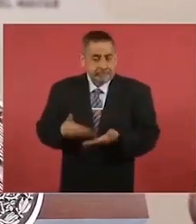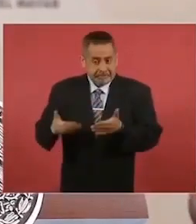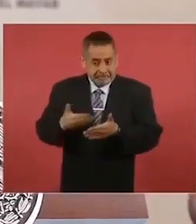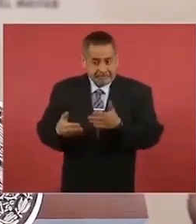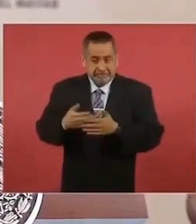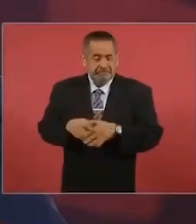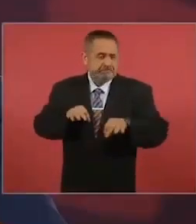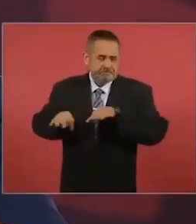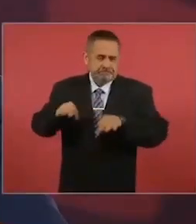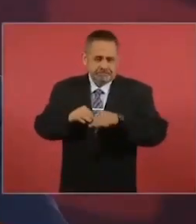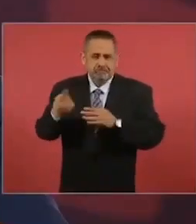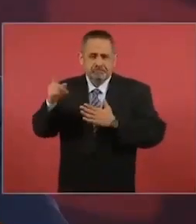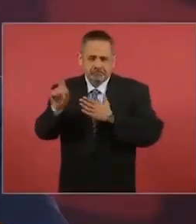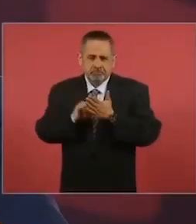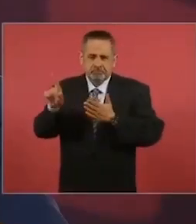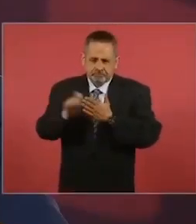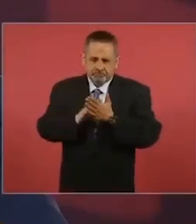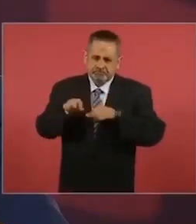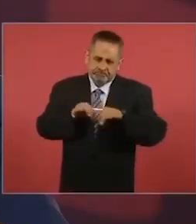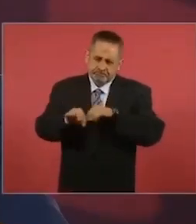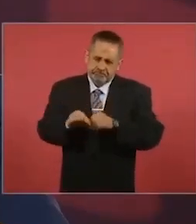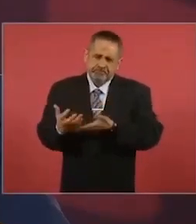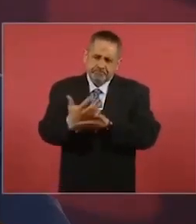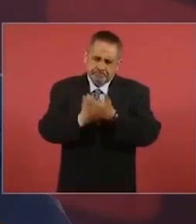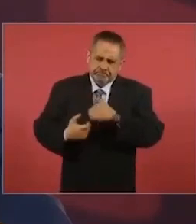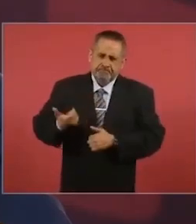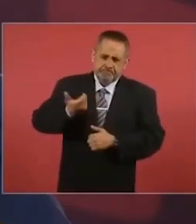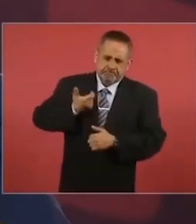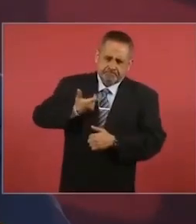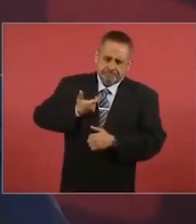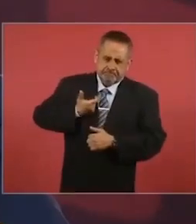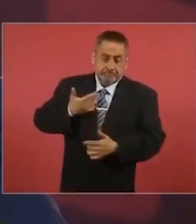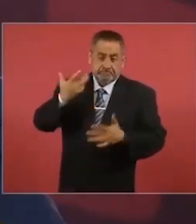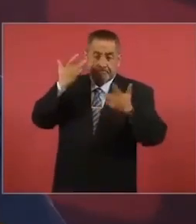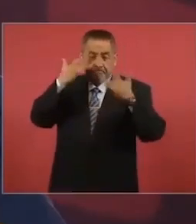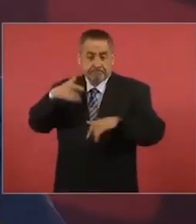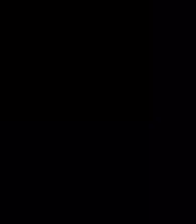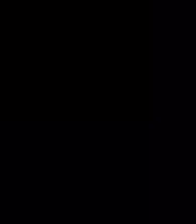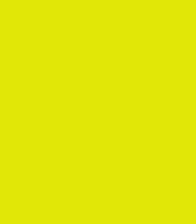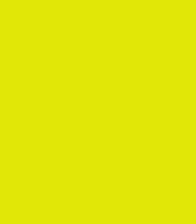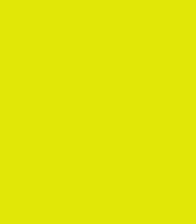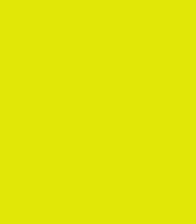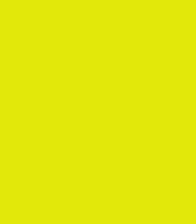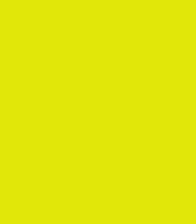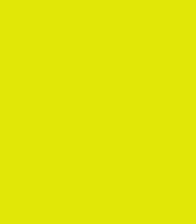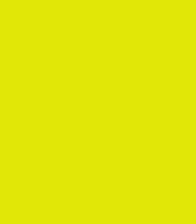para elevar el rango constitucional con el salario mínimo para que no incremente menos que la inflación.